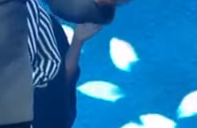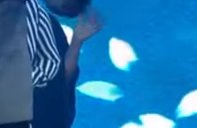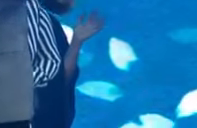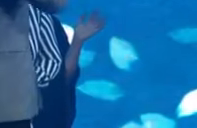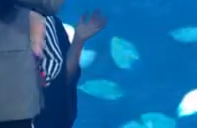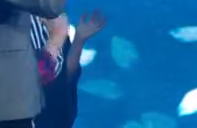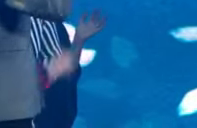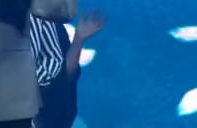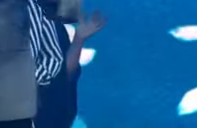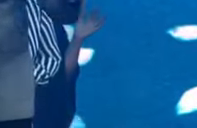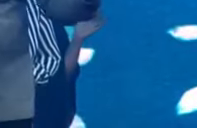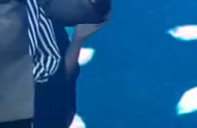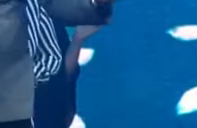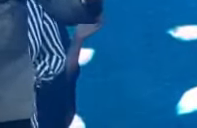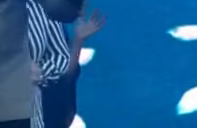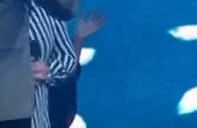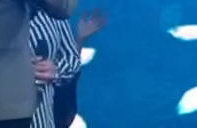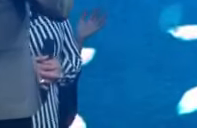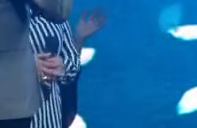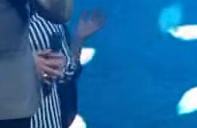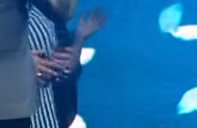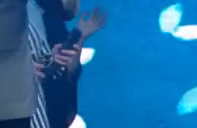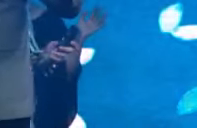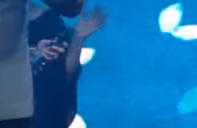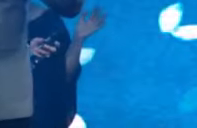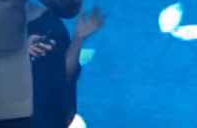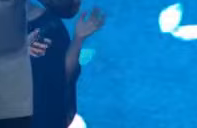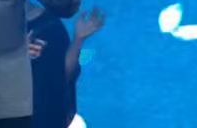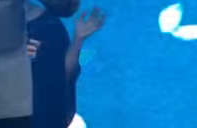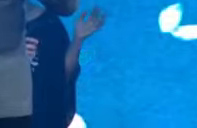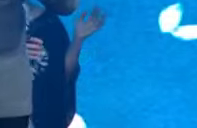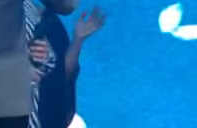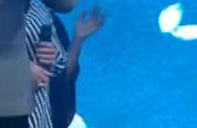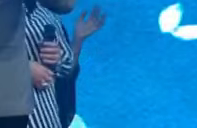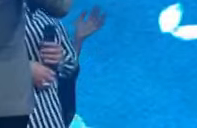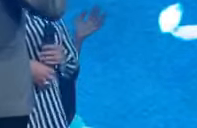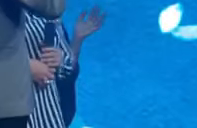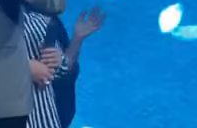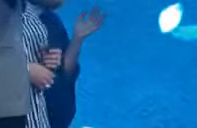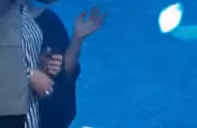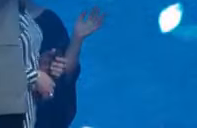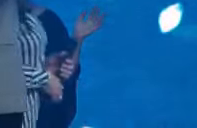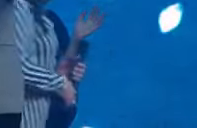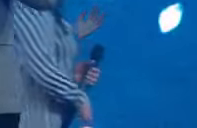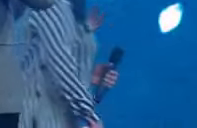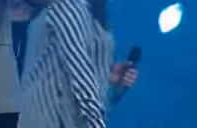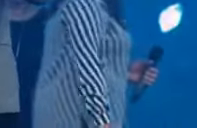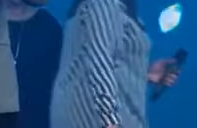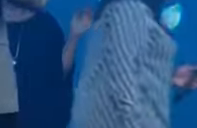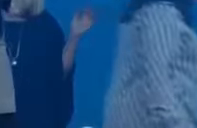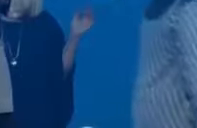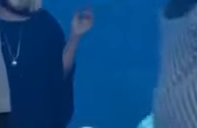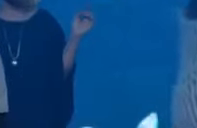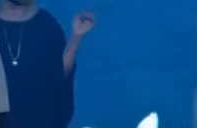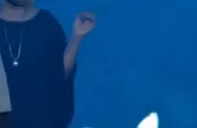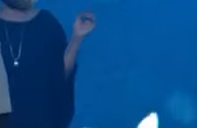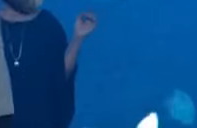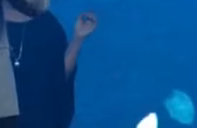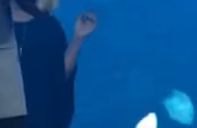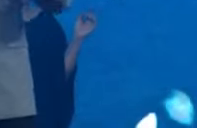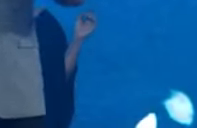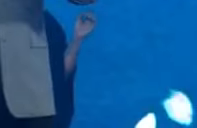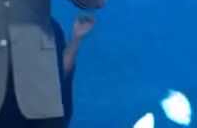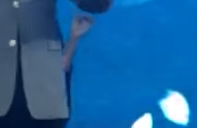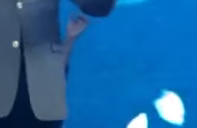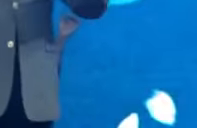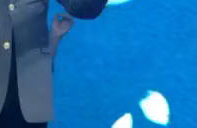yo creo de todo corazón, sé que también usted lo cree, que no solamente decimos esta frase, sino que la vivimos. Para el que